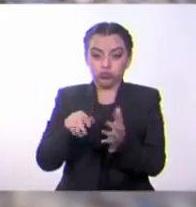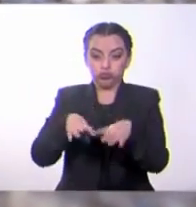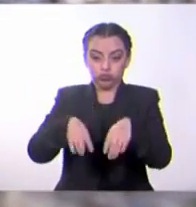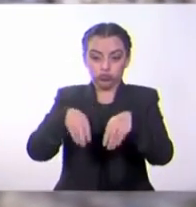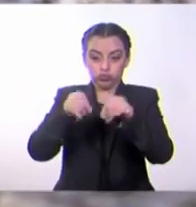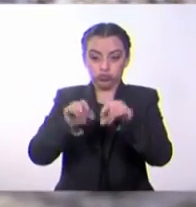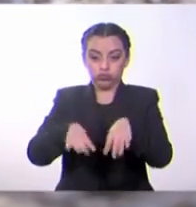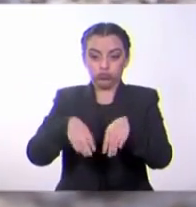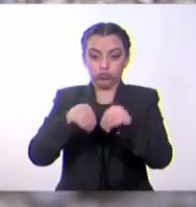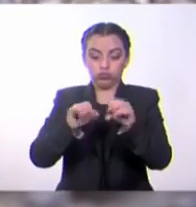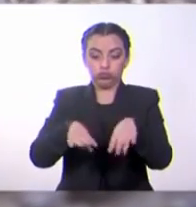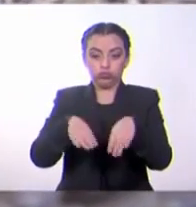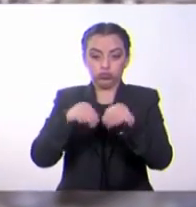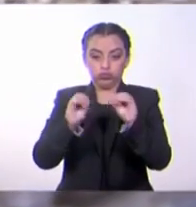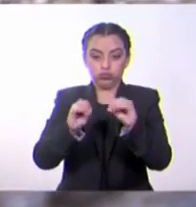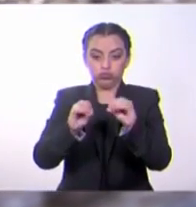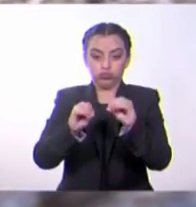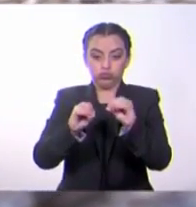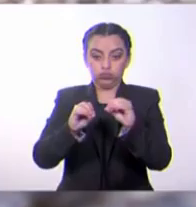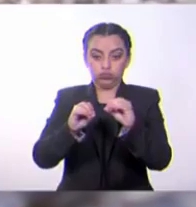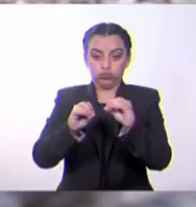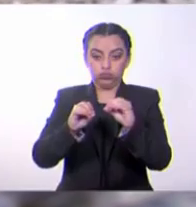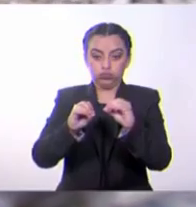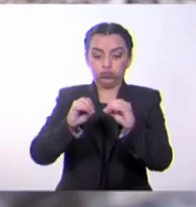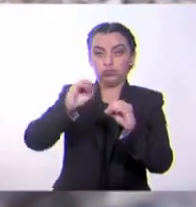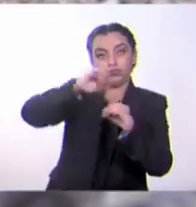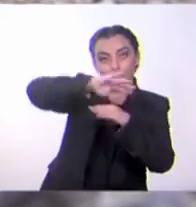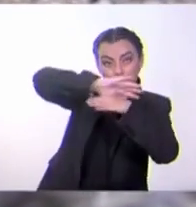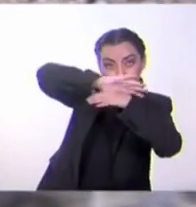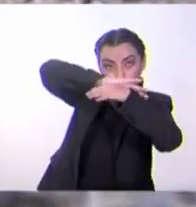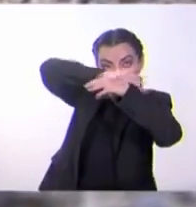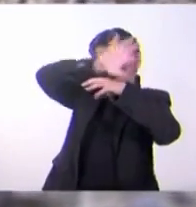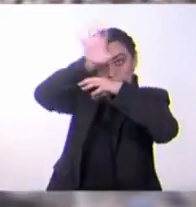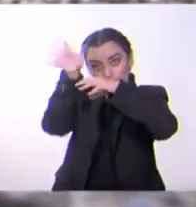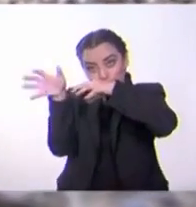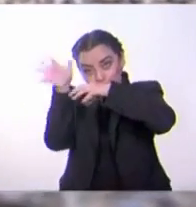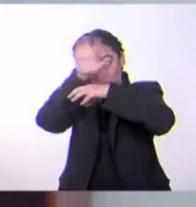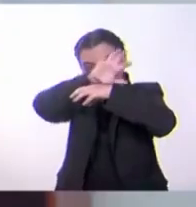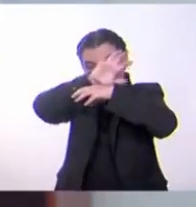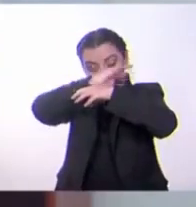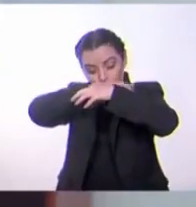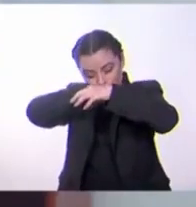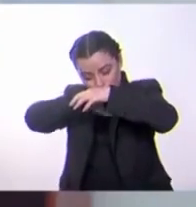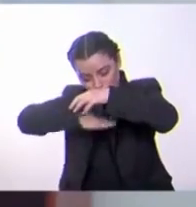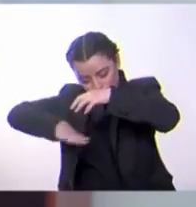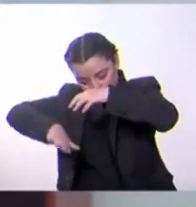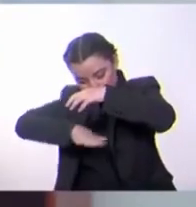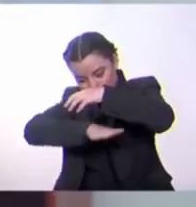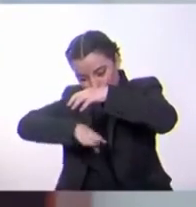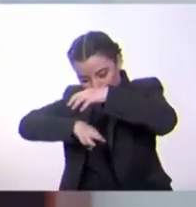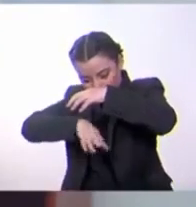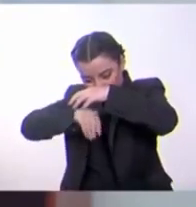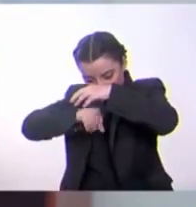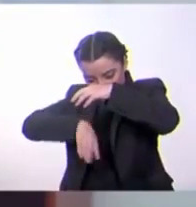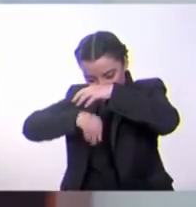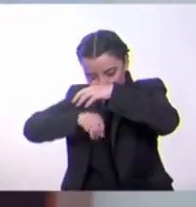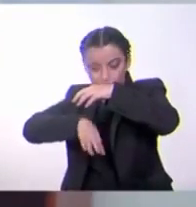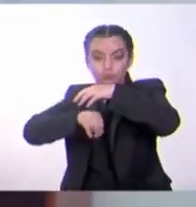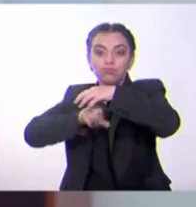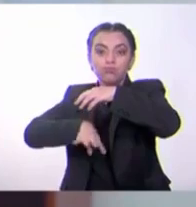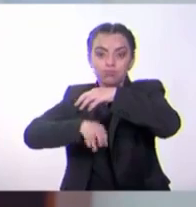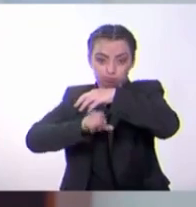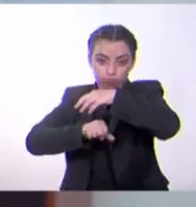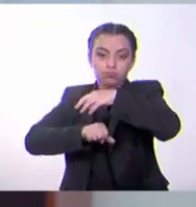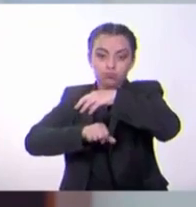suelo es la capa que está entre la atmósfera y la corteza interior de la tierra. También es la capa fértil que